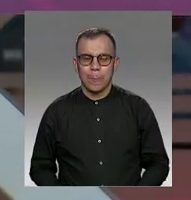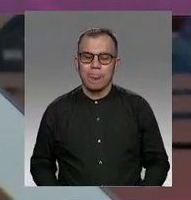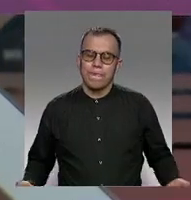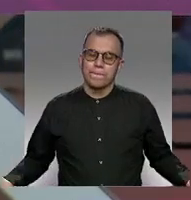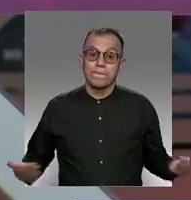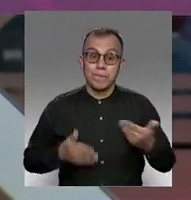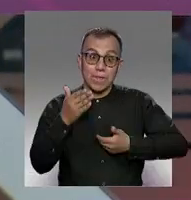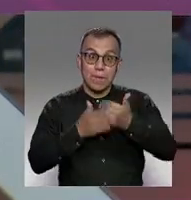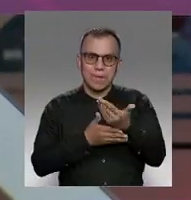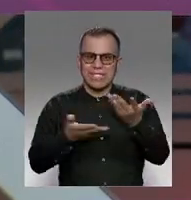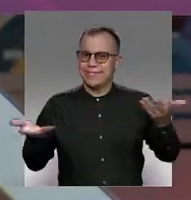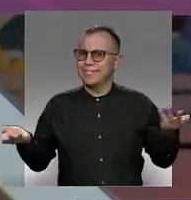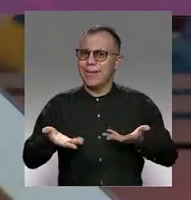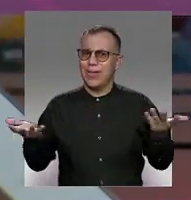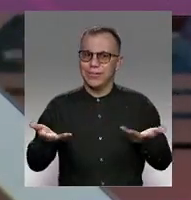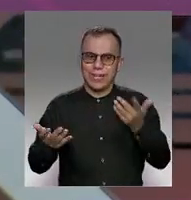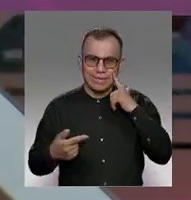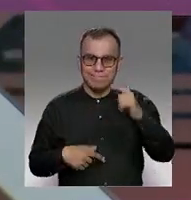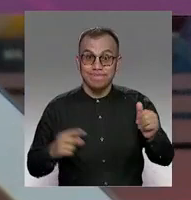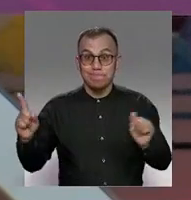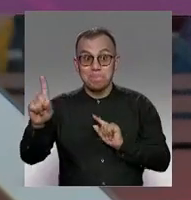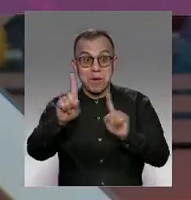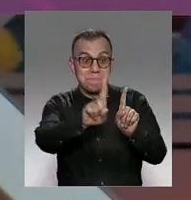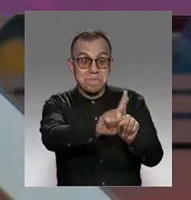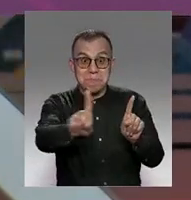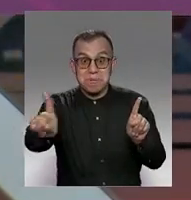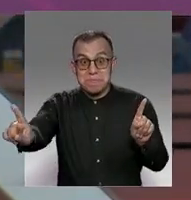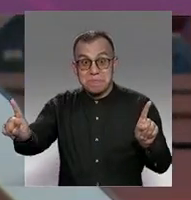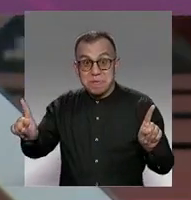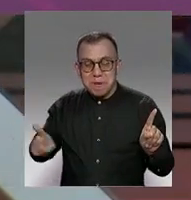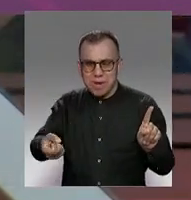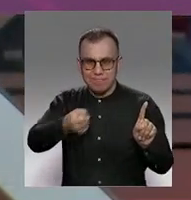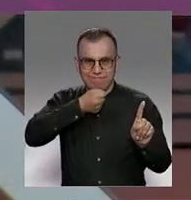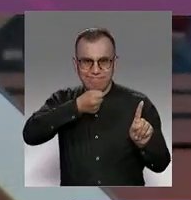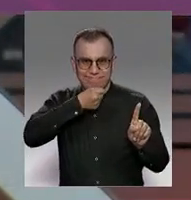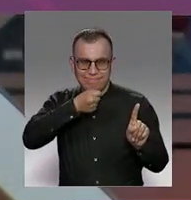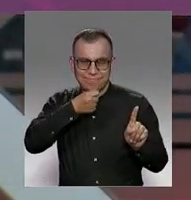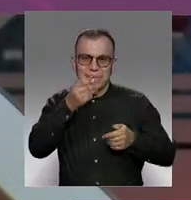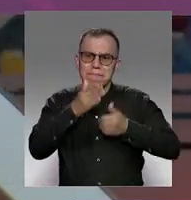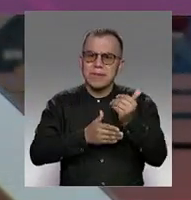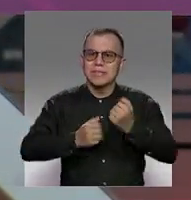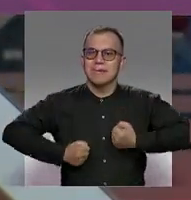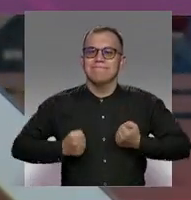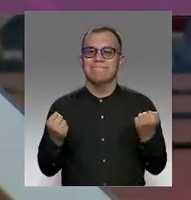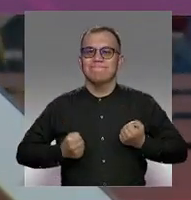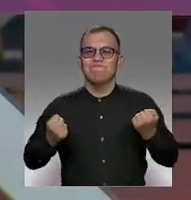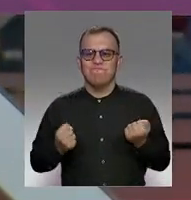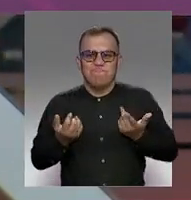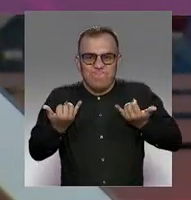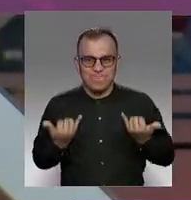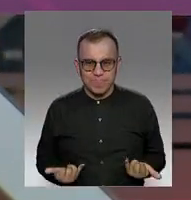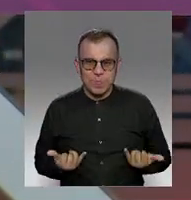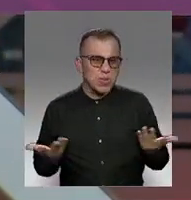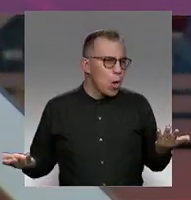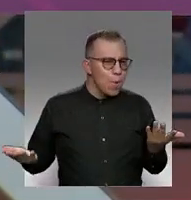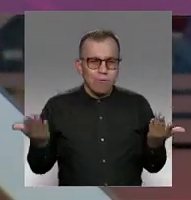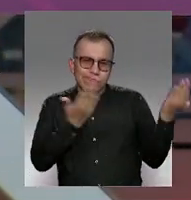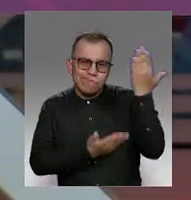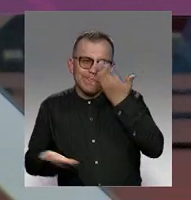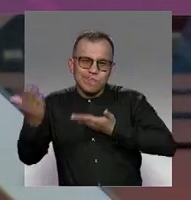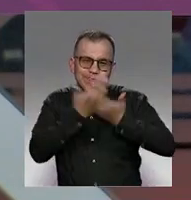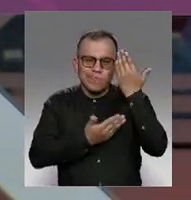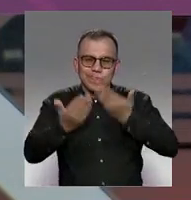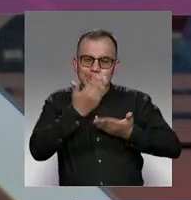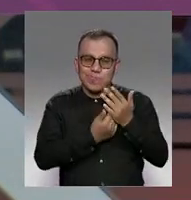Vamos a iniciar un recorrido con nuestros corresponsales en distintas localidades de Bogotá para empezar ya a tomarle el pulso a cómo están